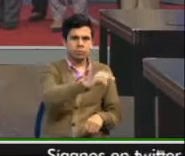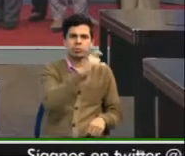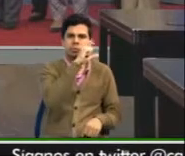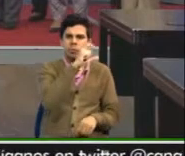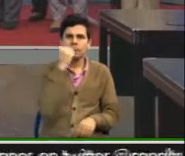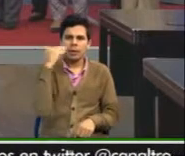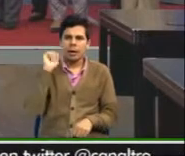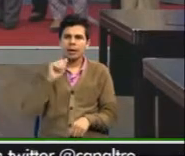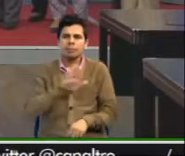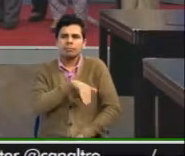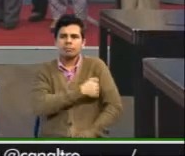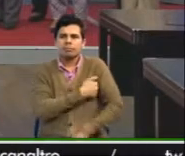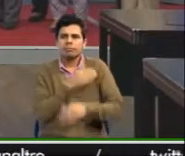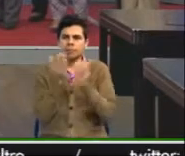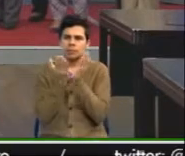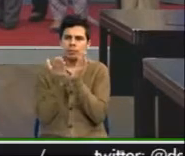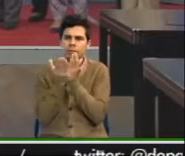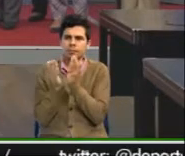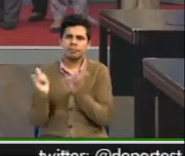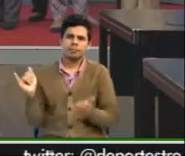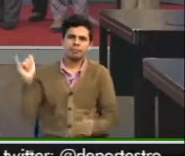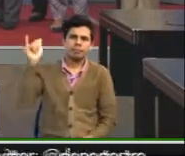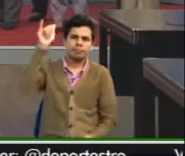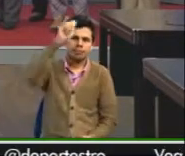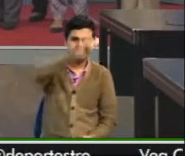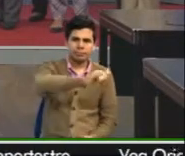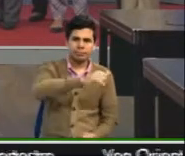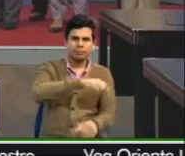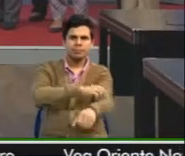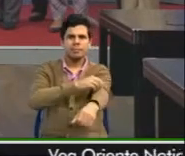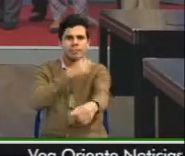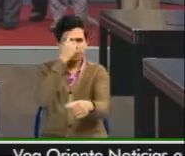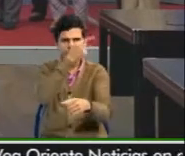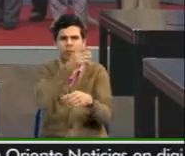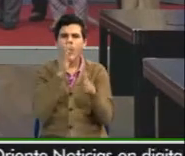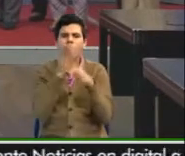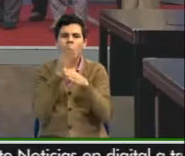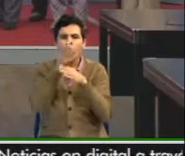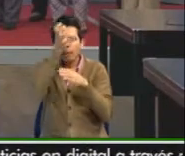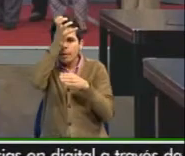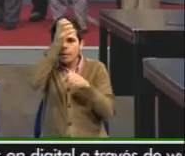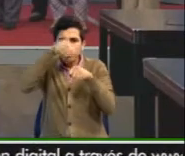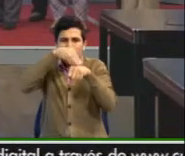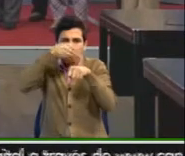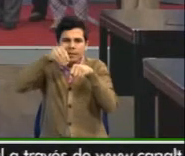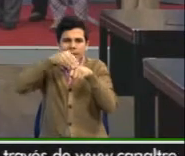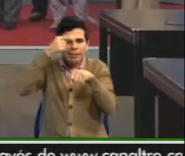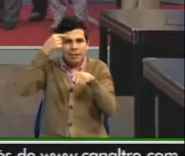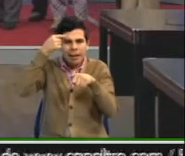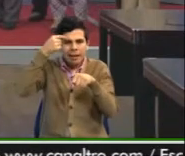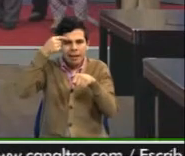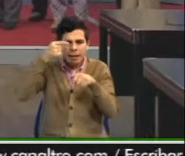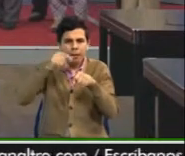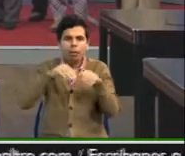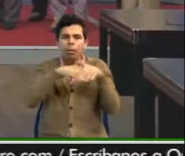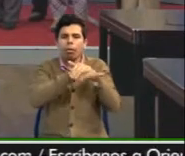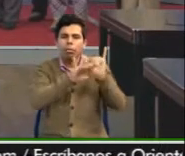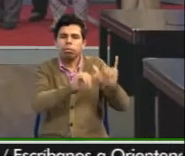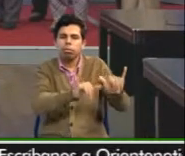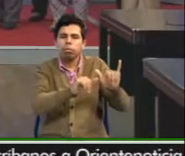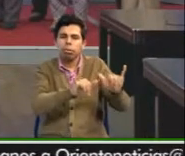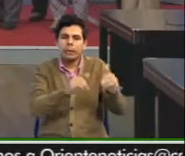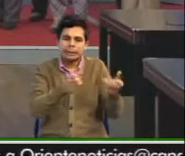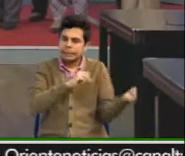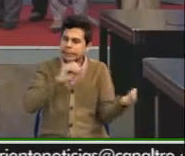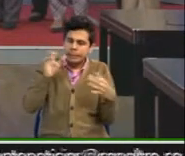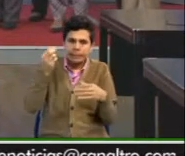educación para atender el problema del carbón que está represado en la frontera eso